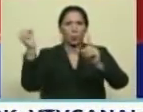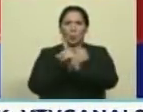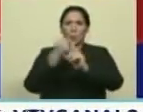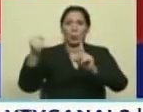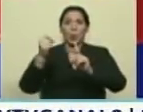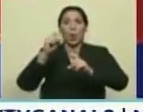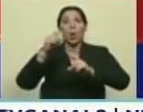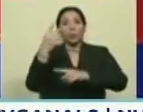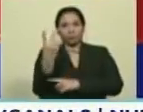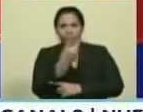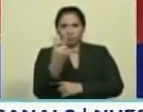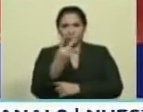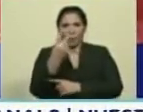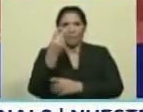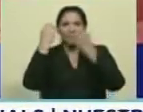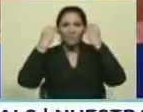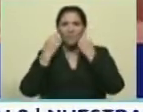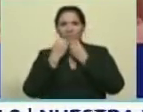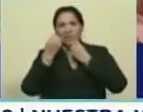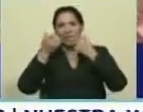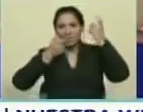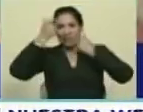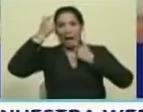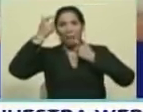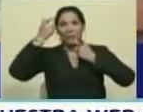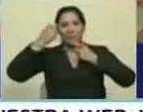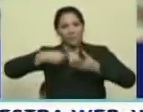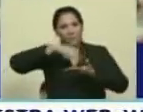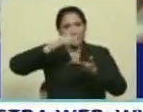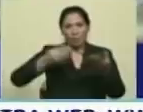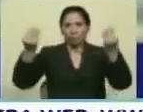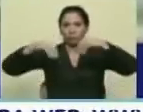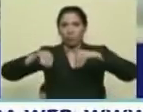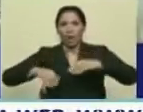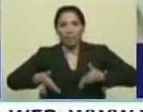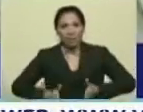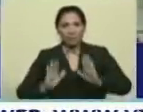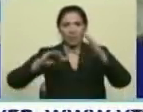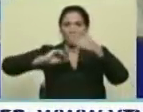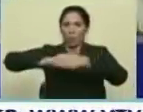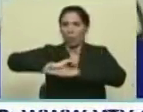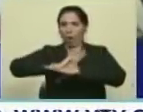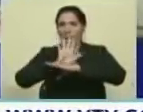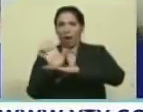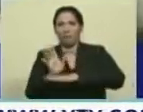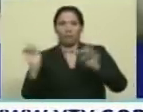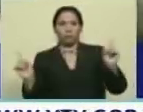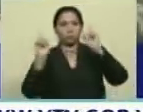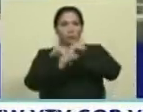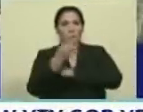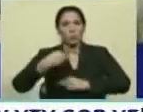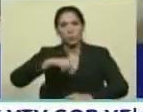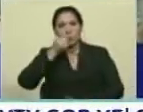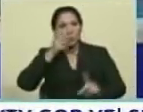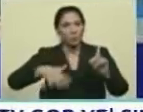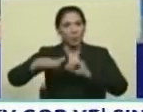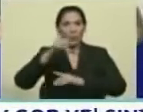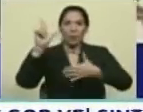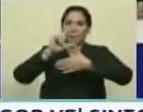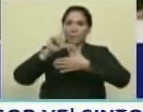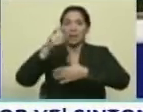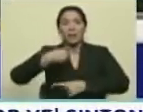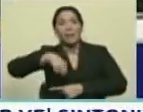la declaración que dio nacimiento al ALBA. Alternativa Bolivariana para los Pueblos de Nuestra América fue su primer